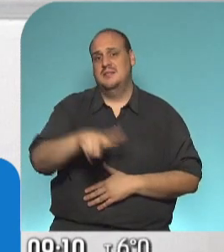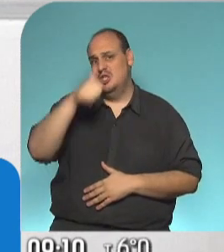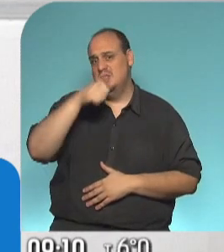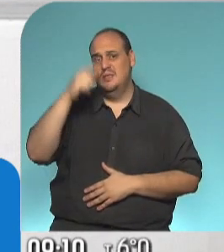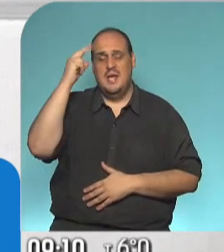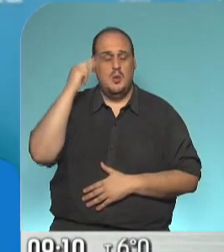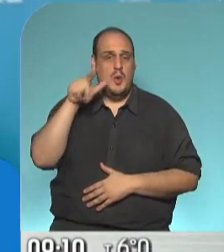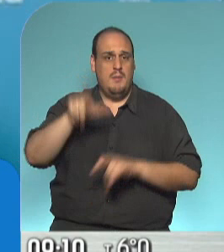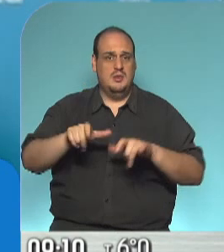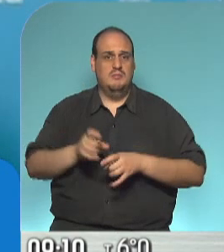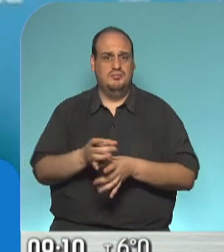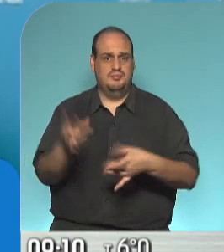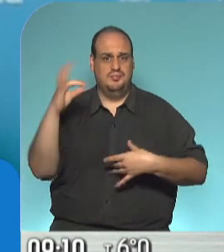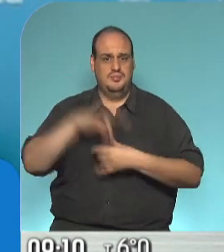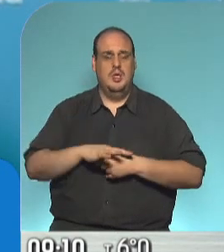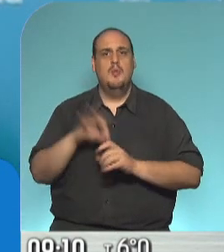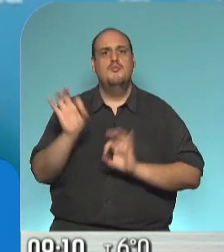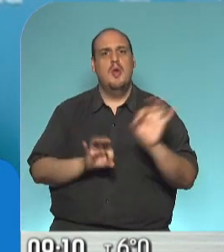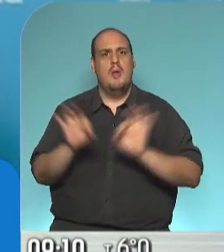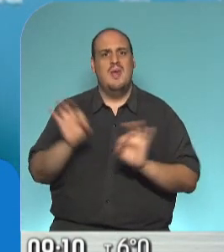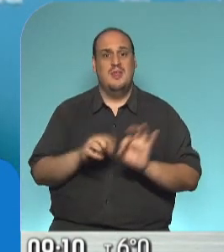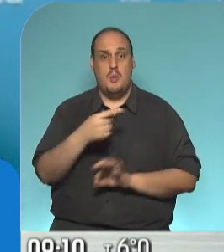7.369 nuevos casos. En el promedio